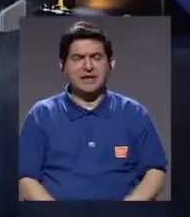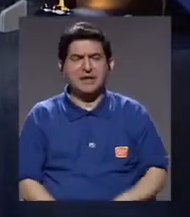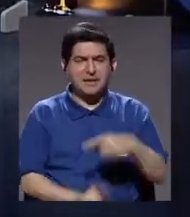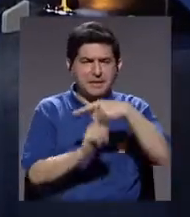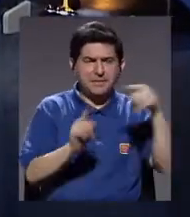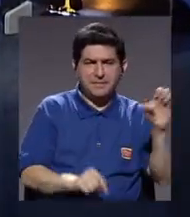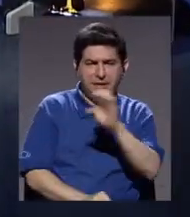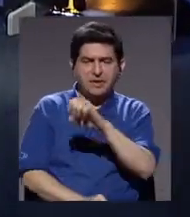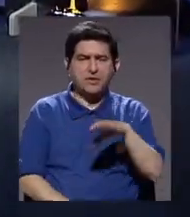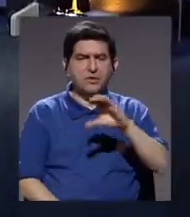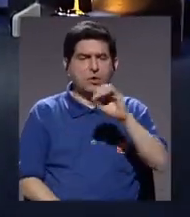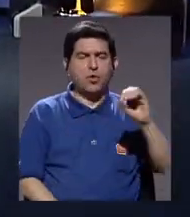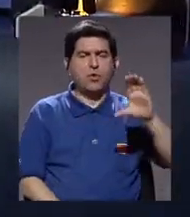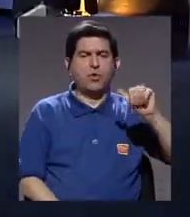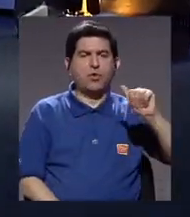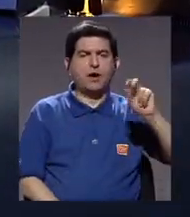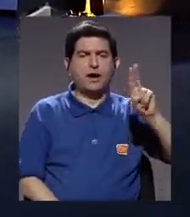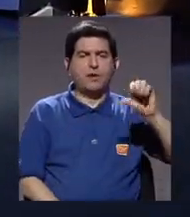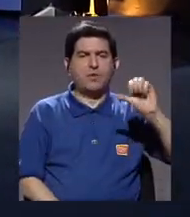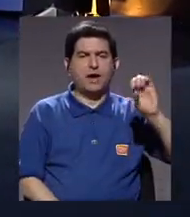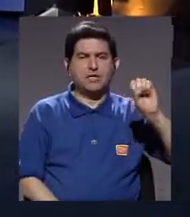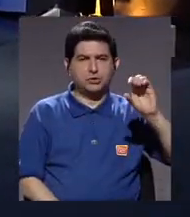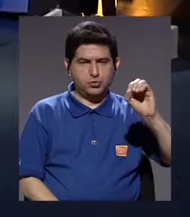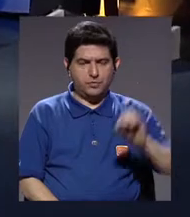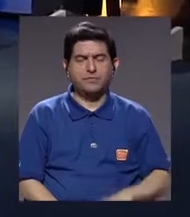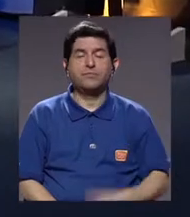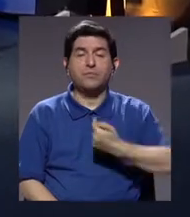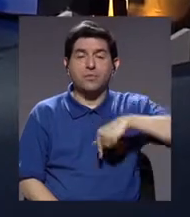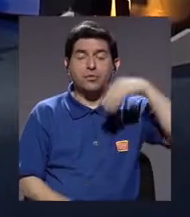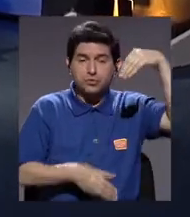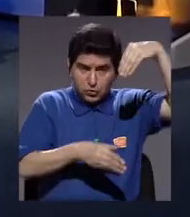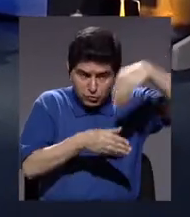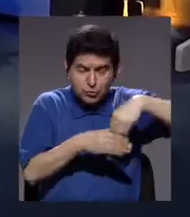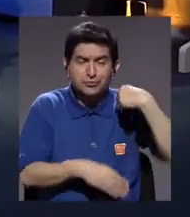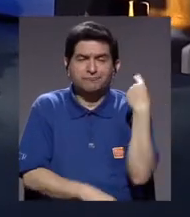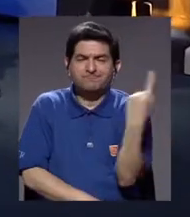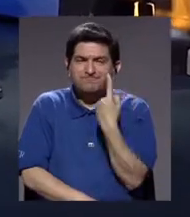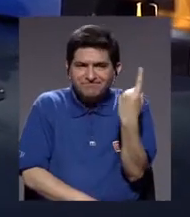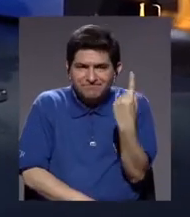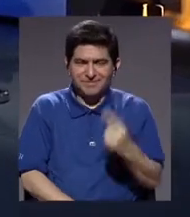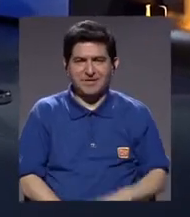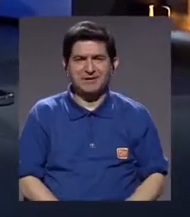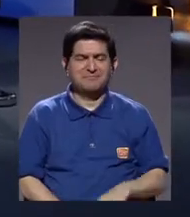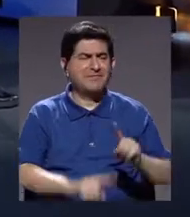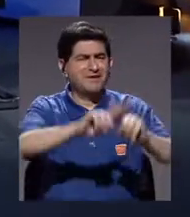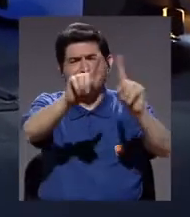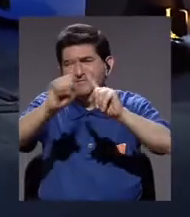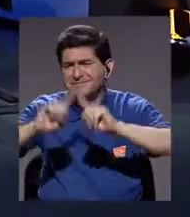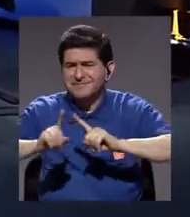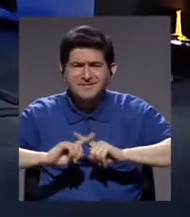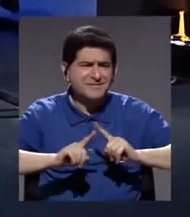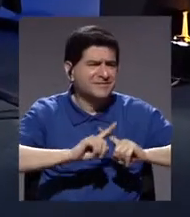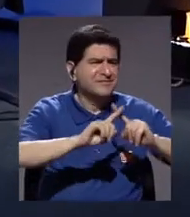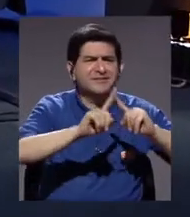Oriente. Nosotros estamos siempre involucrados en diferentes